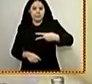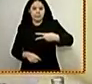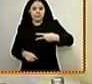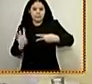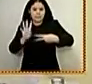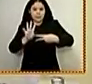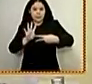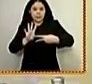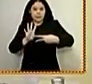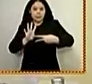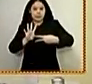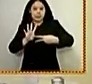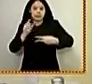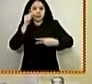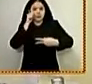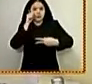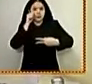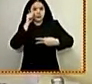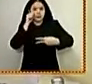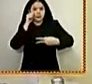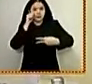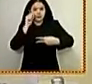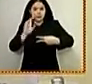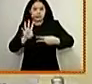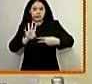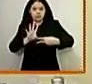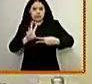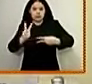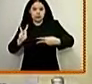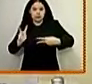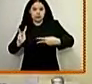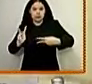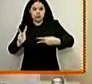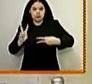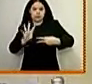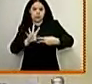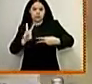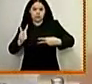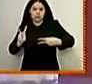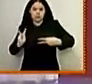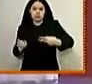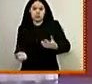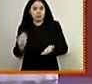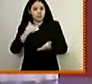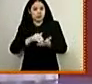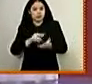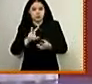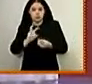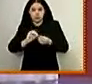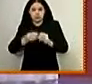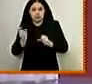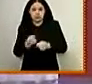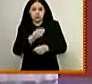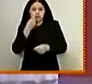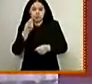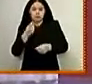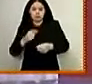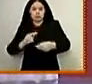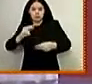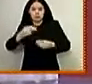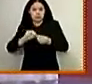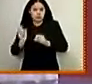4, segundo dígito, atentos. 2, primer número ganador, 42. Conocemos el segundo número ganador, primer